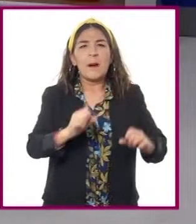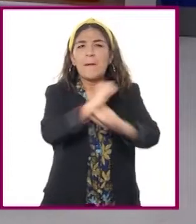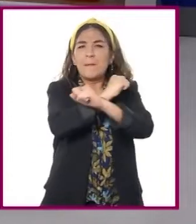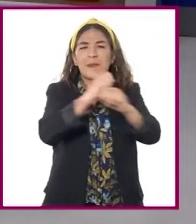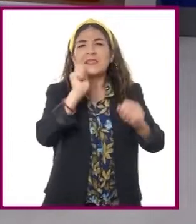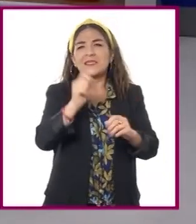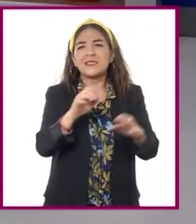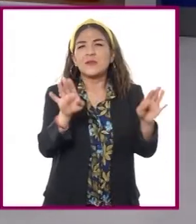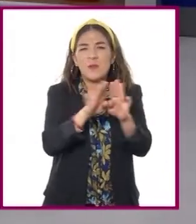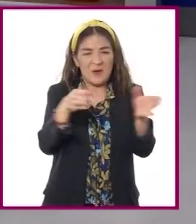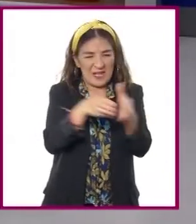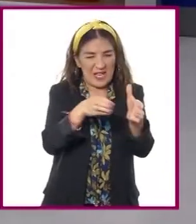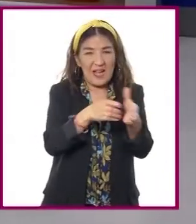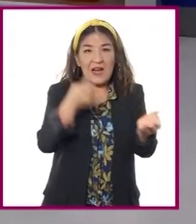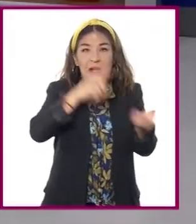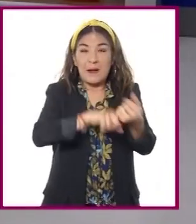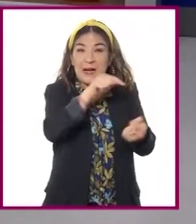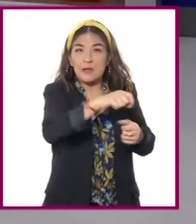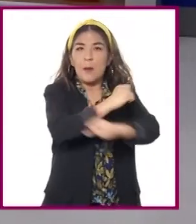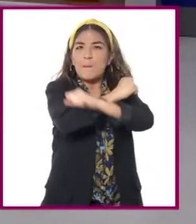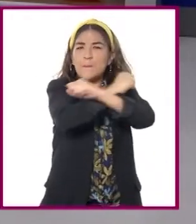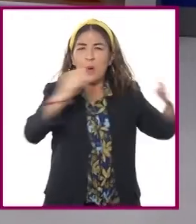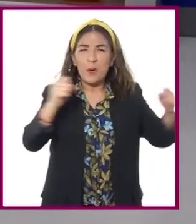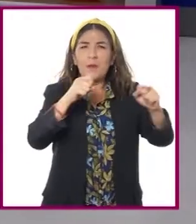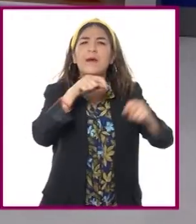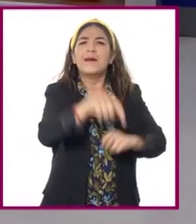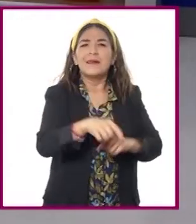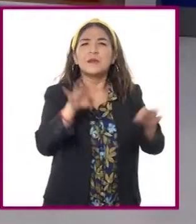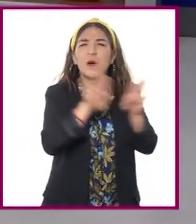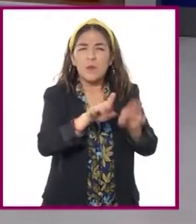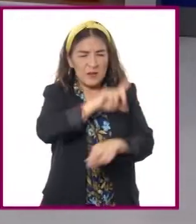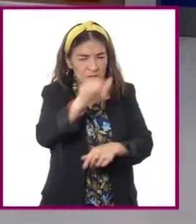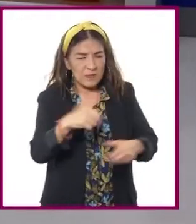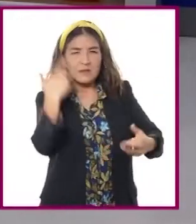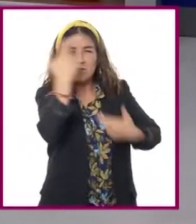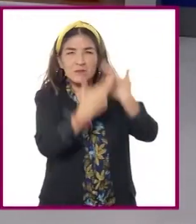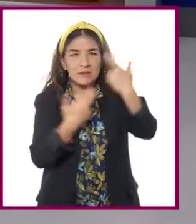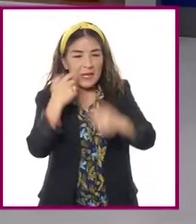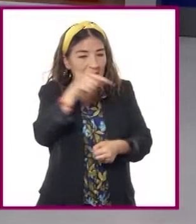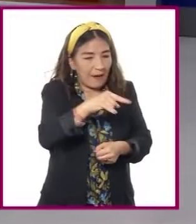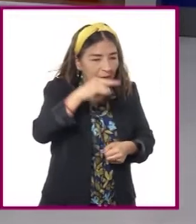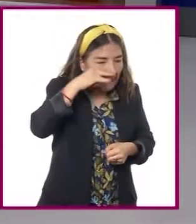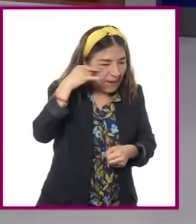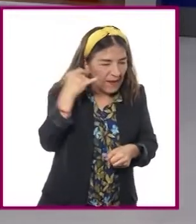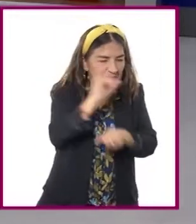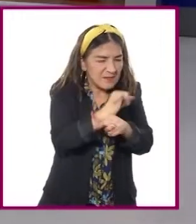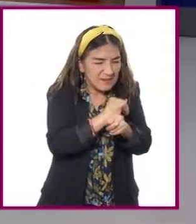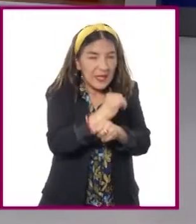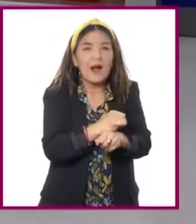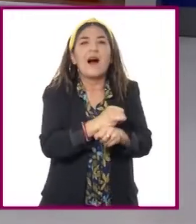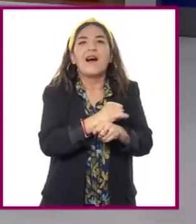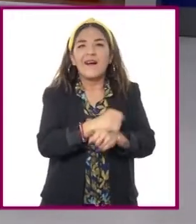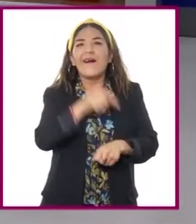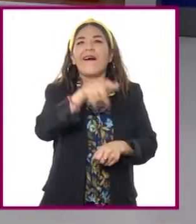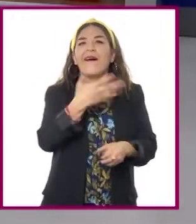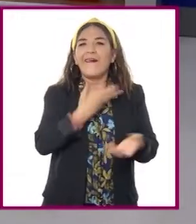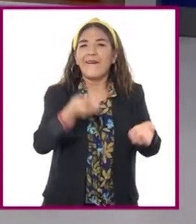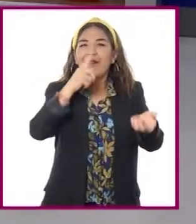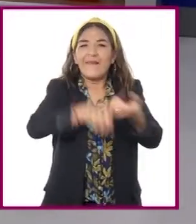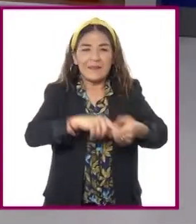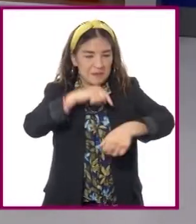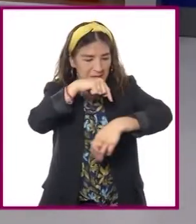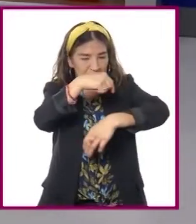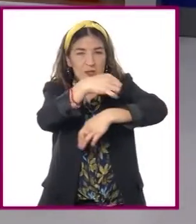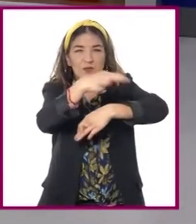estando dentro del arma. Al ser examinados, se observaron pequeñas fisuras en los